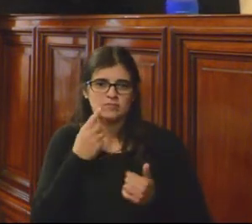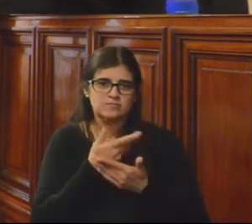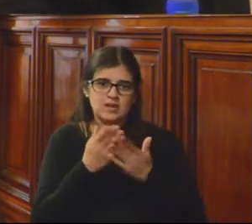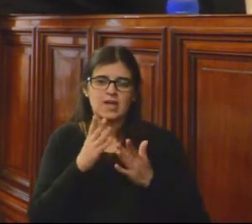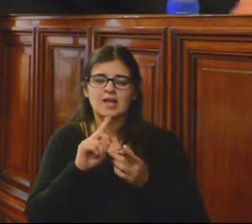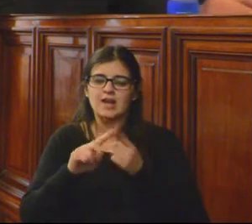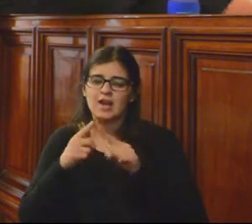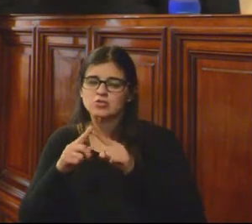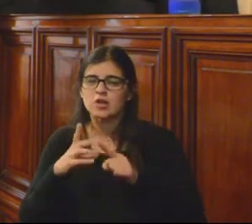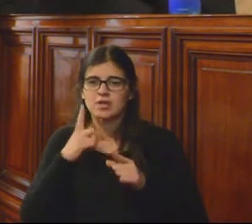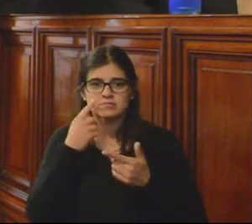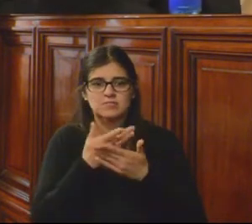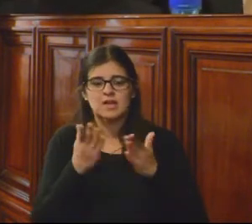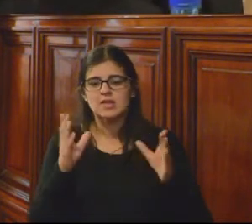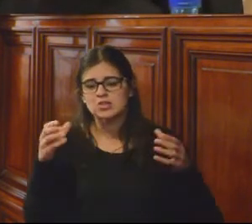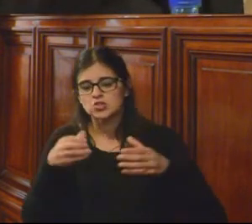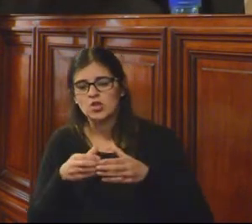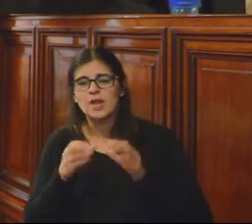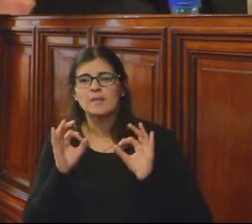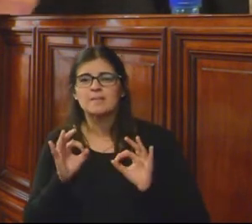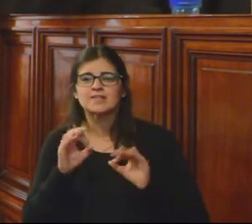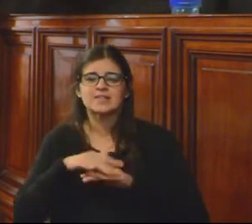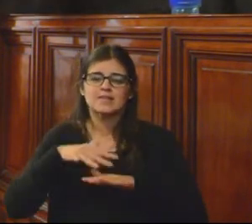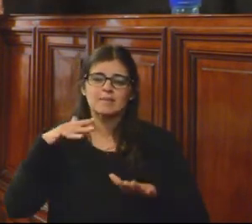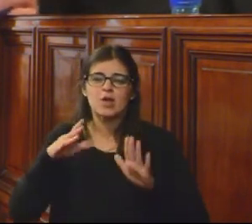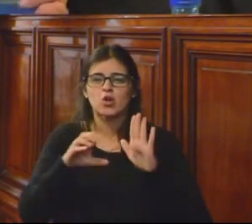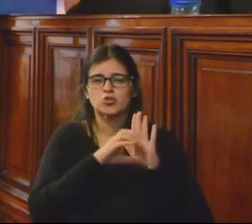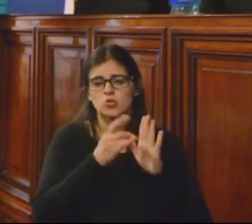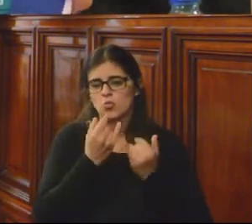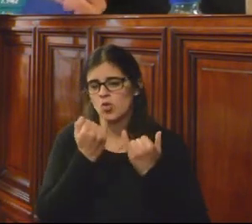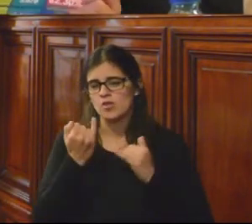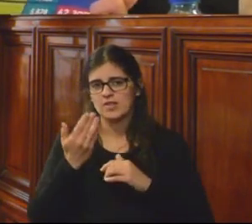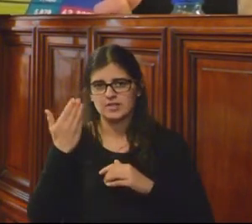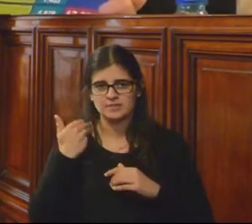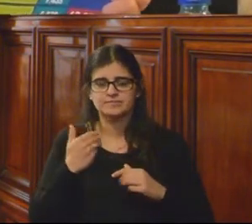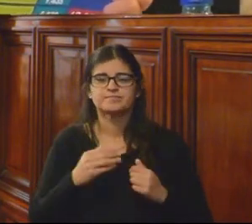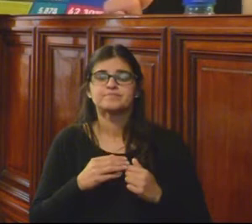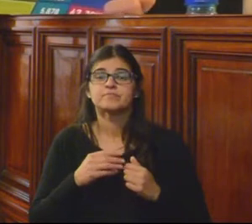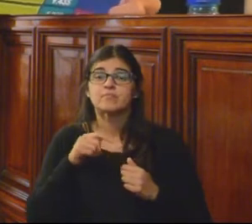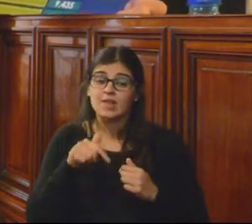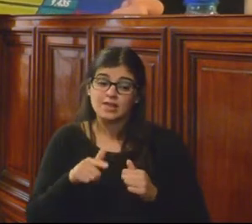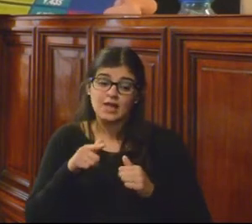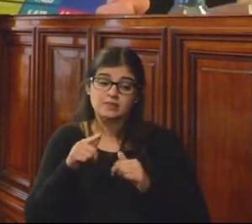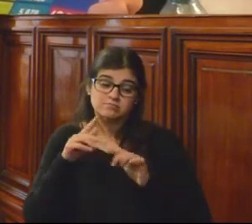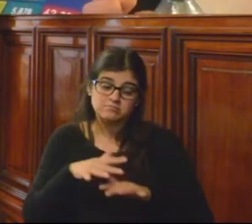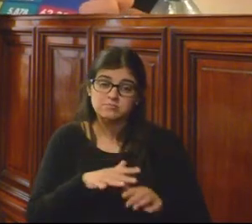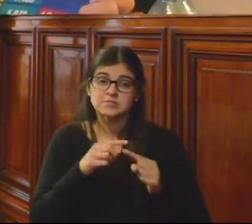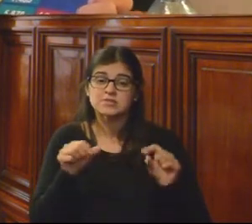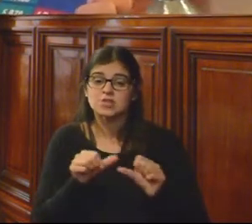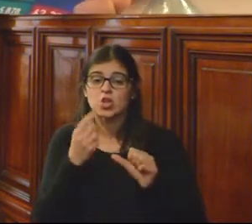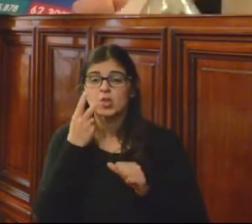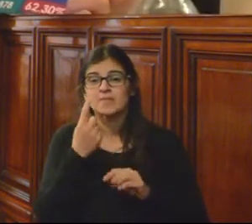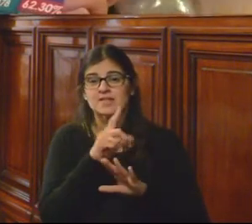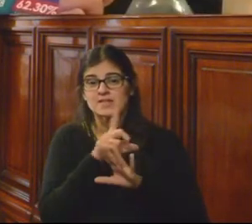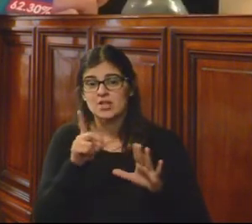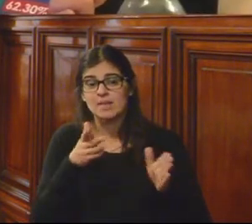Interiores, Justicia y Paz en sesión especial ante la Asamblea Nacional Constituyente hace unos días apenas. Estas manifestaciones que ocurrieron en el año 2017,